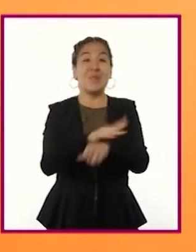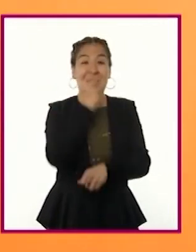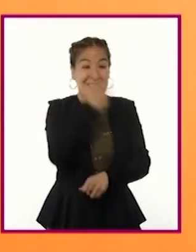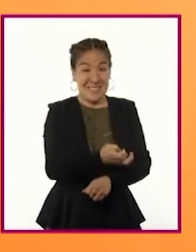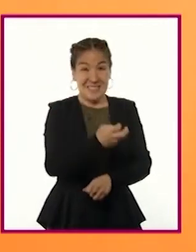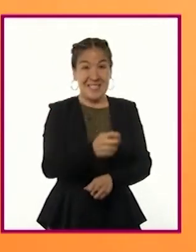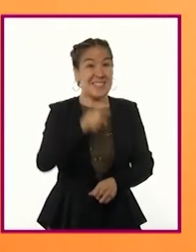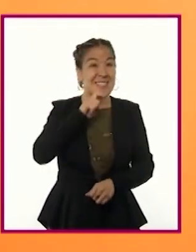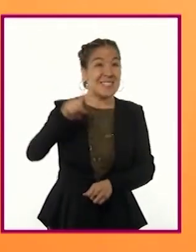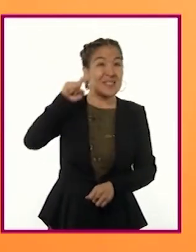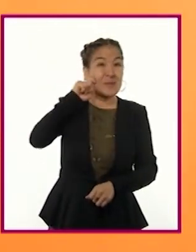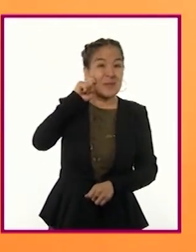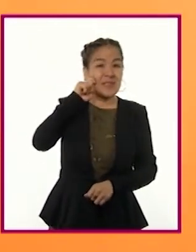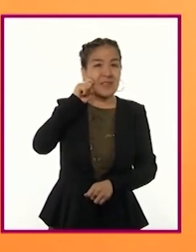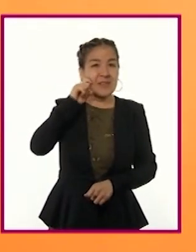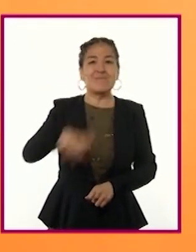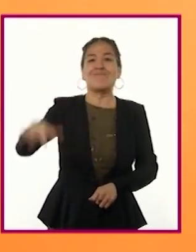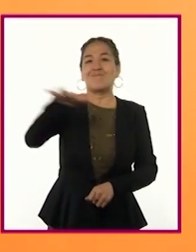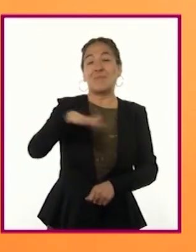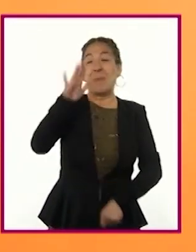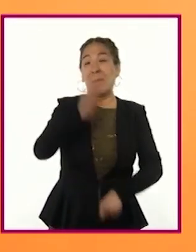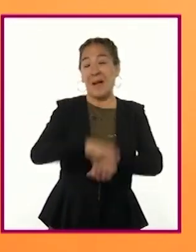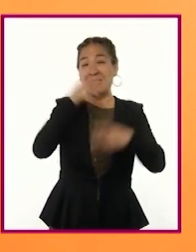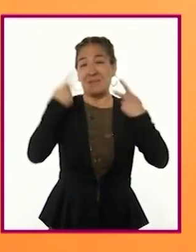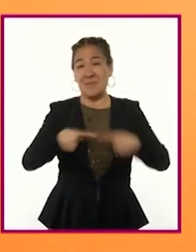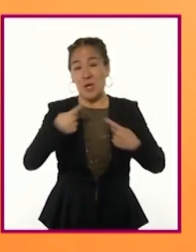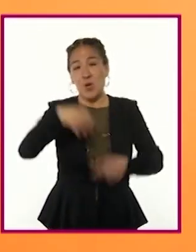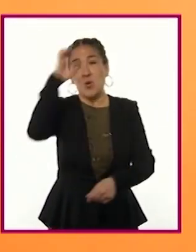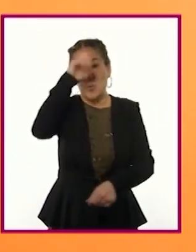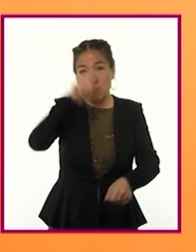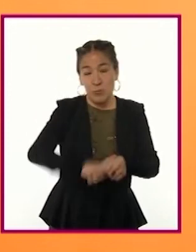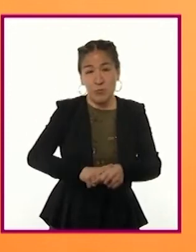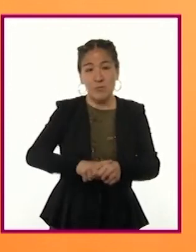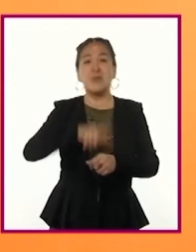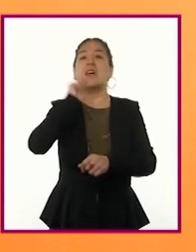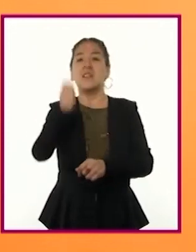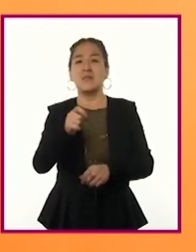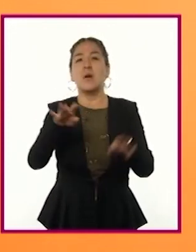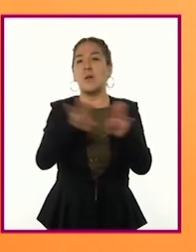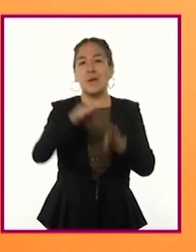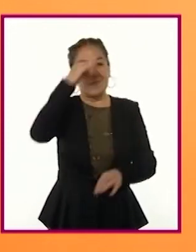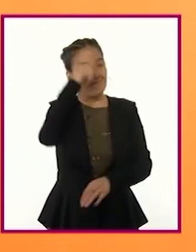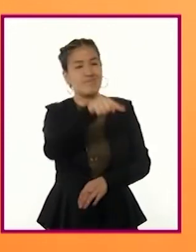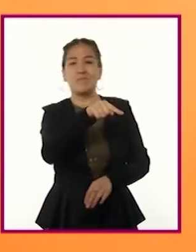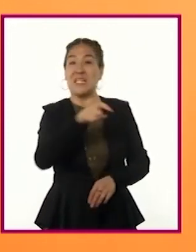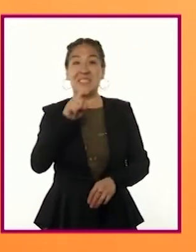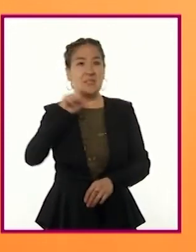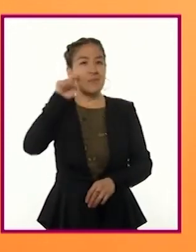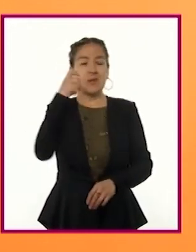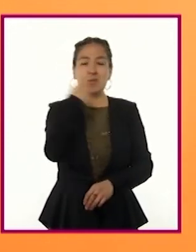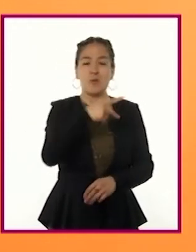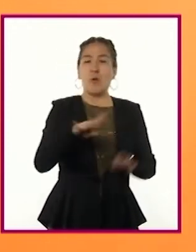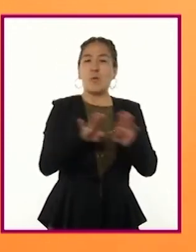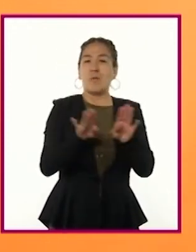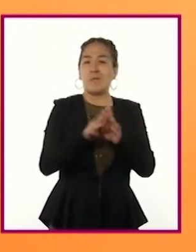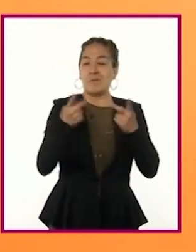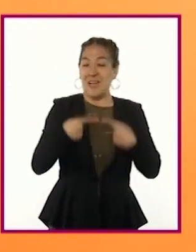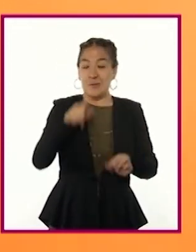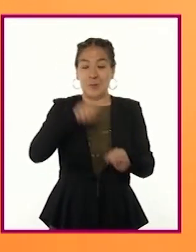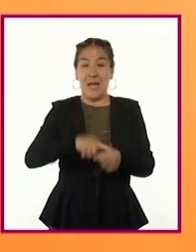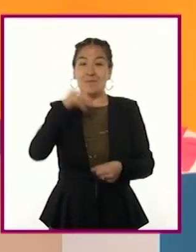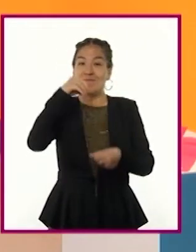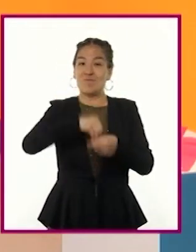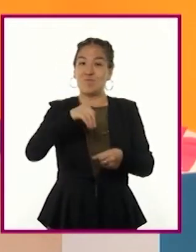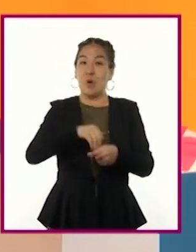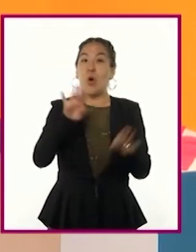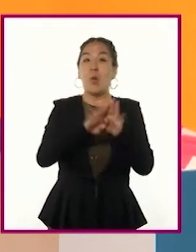un aspecto que la mayoría de las culturas y las personas consideran íntimo y que son temas que no se deben